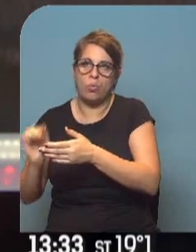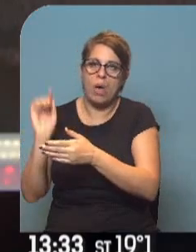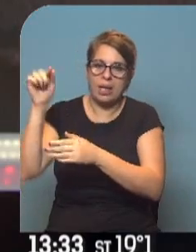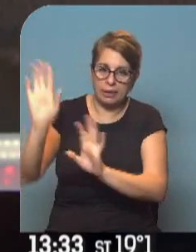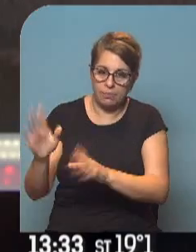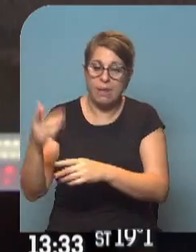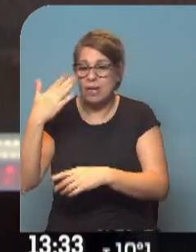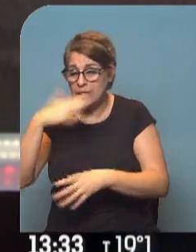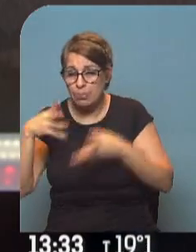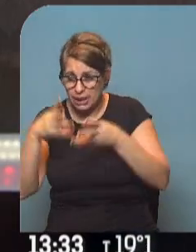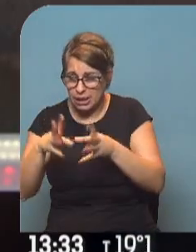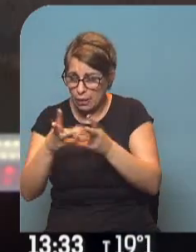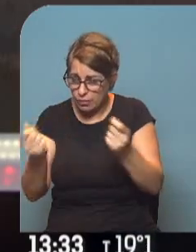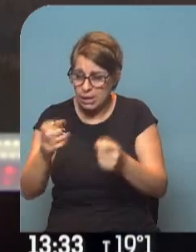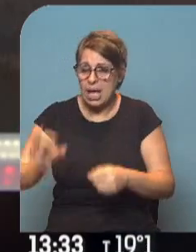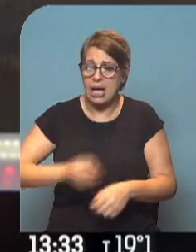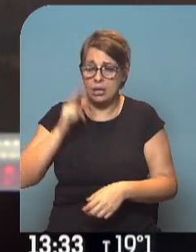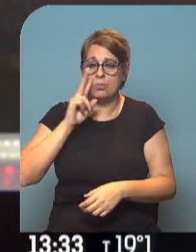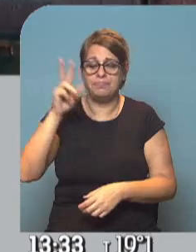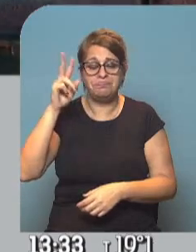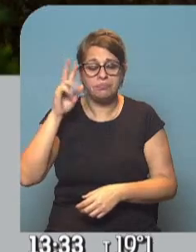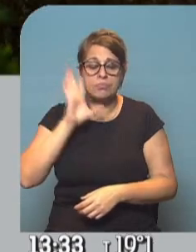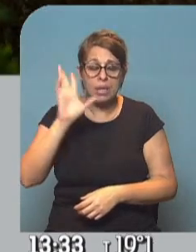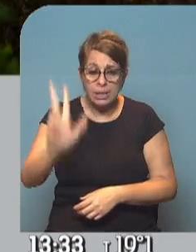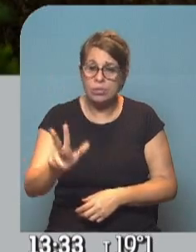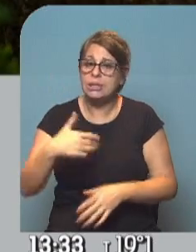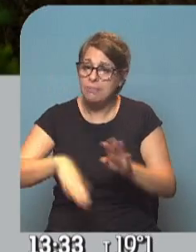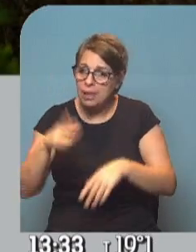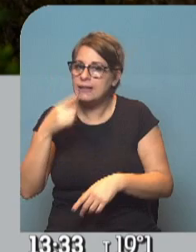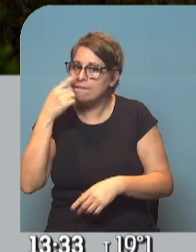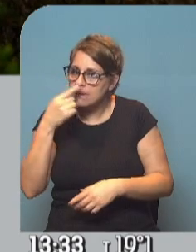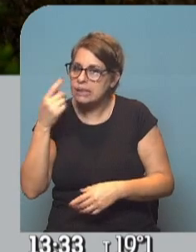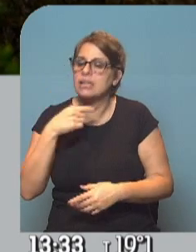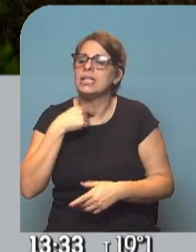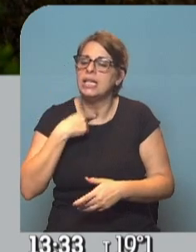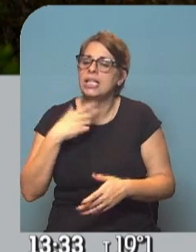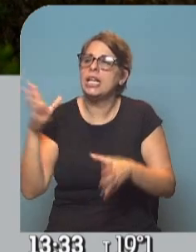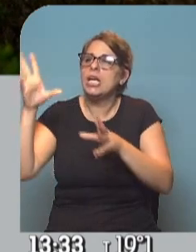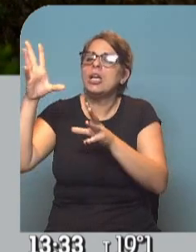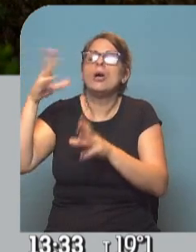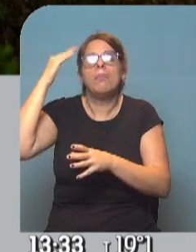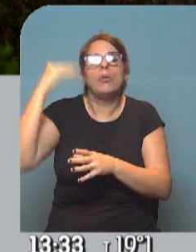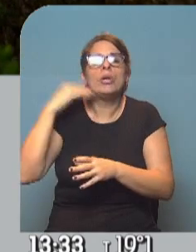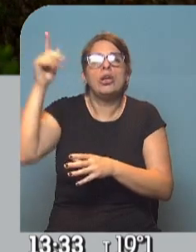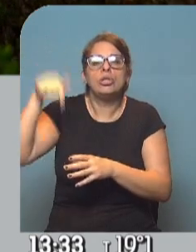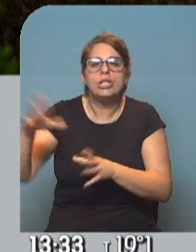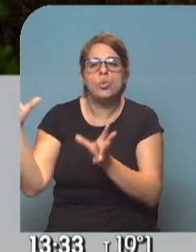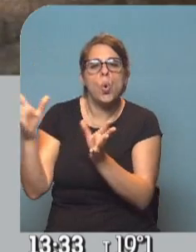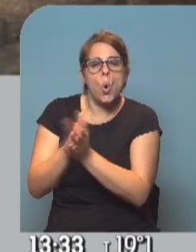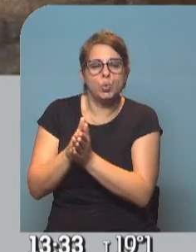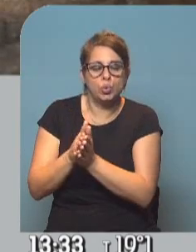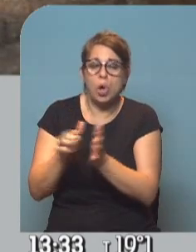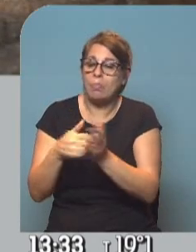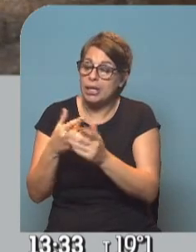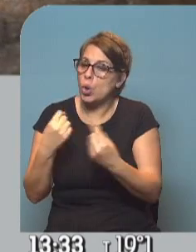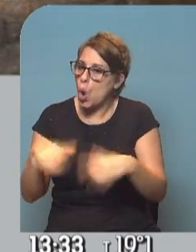terminó en 1953, son evidentemente los más interesados en la unión. Pero la unión también tiene un costo,